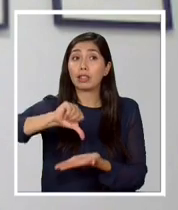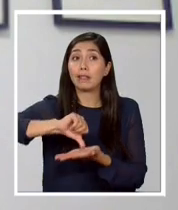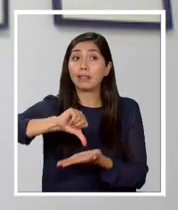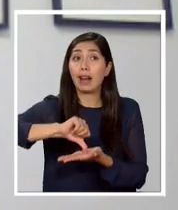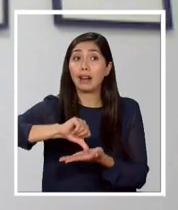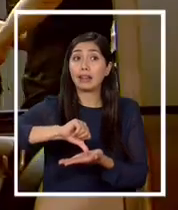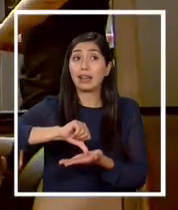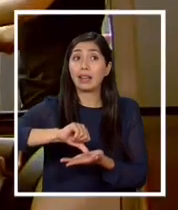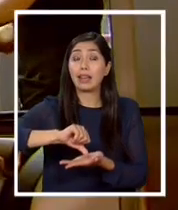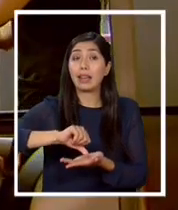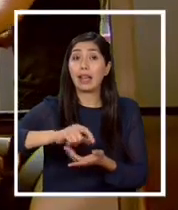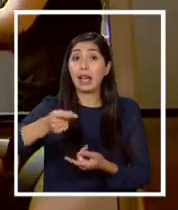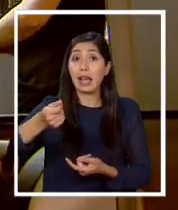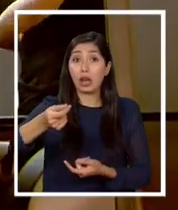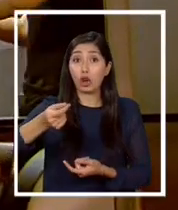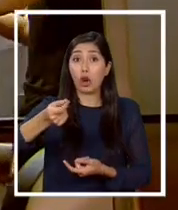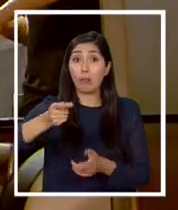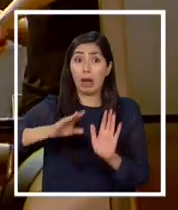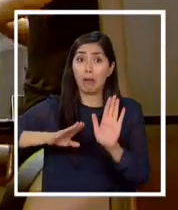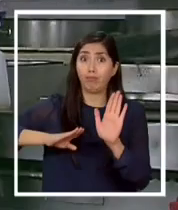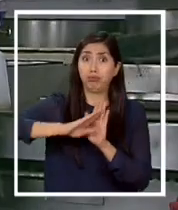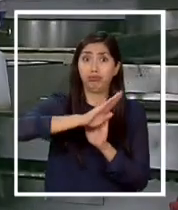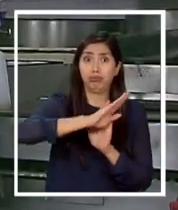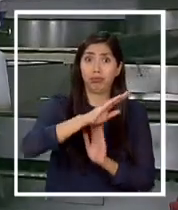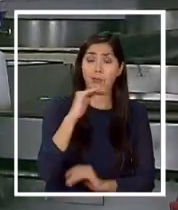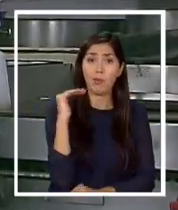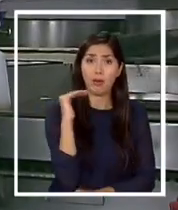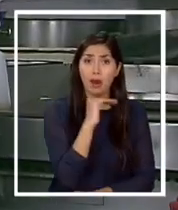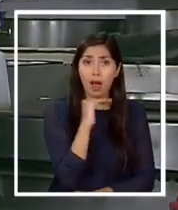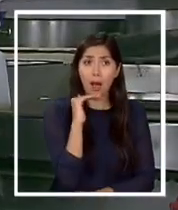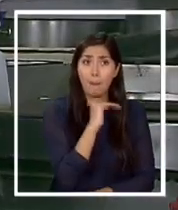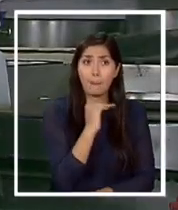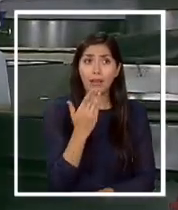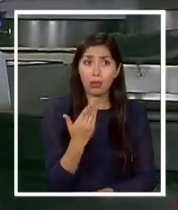de la economía viene más rápido de lo que